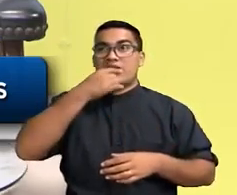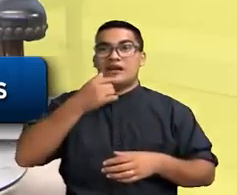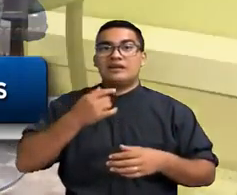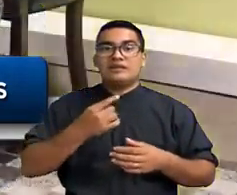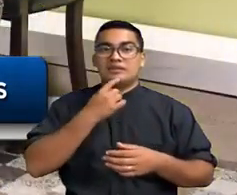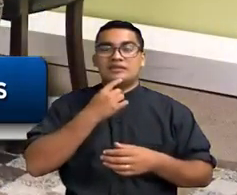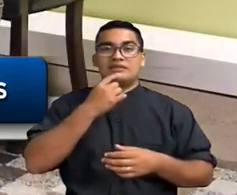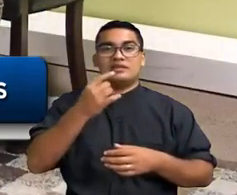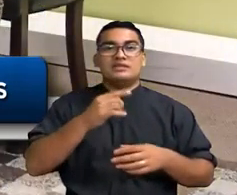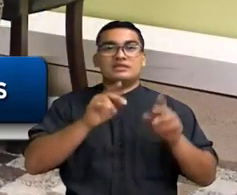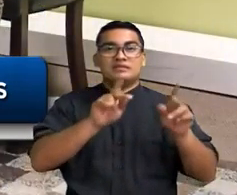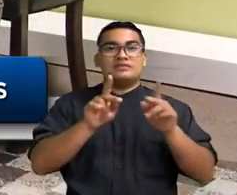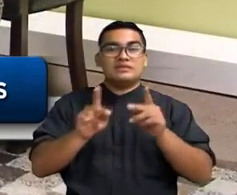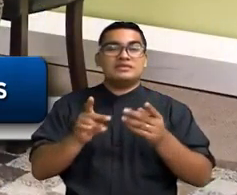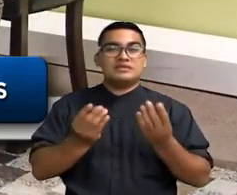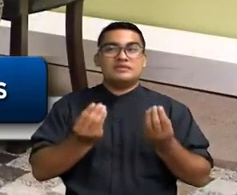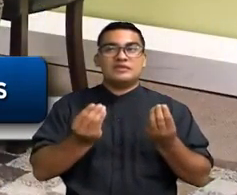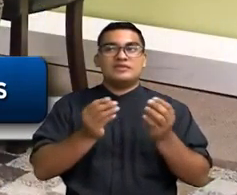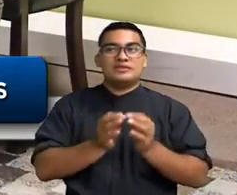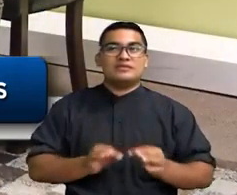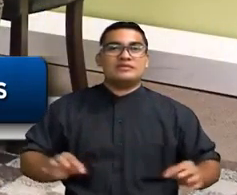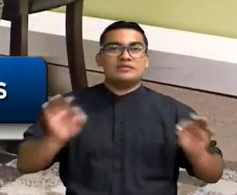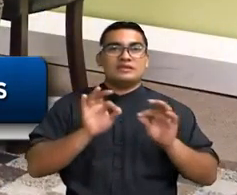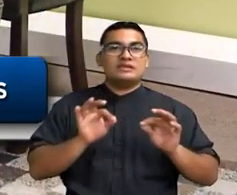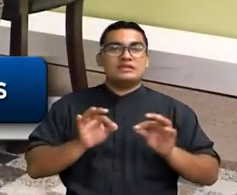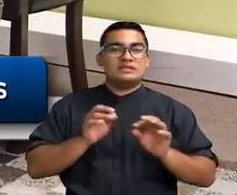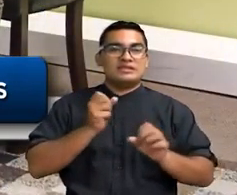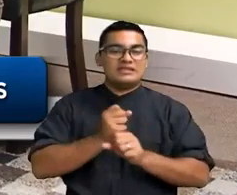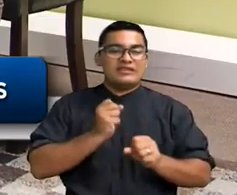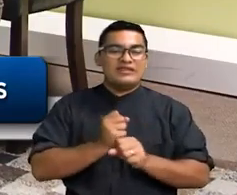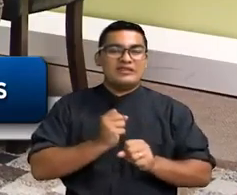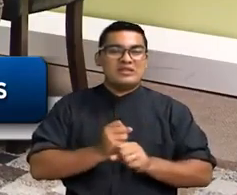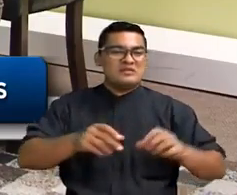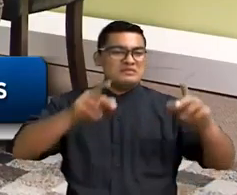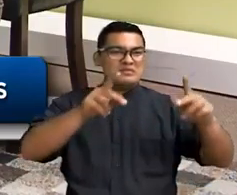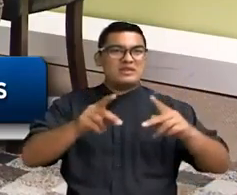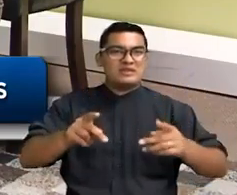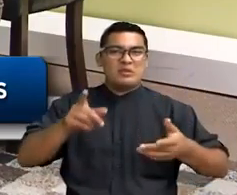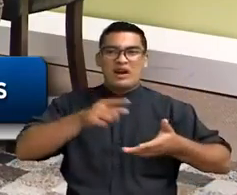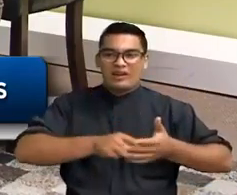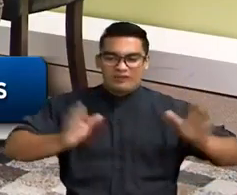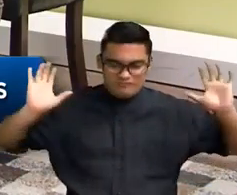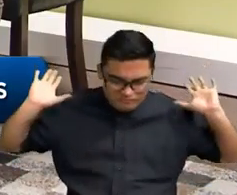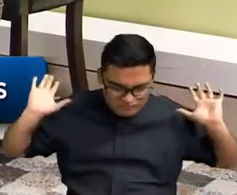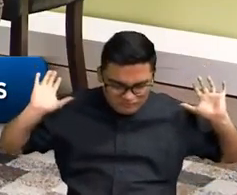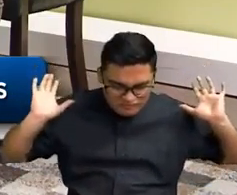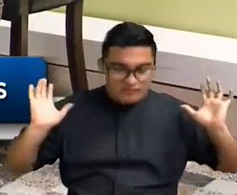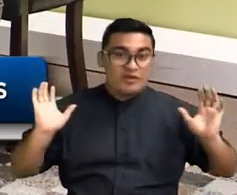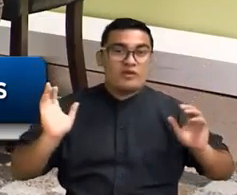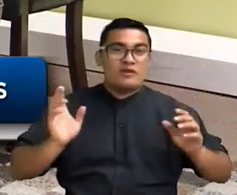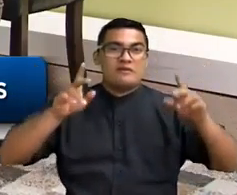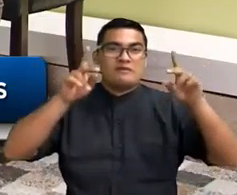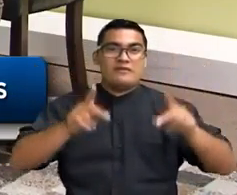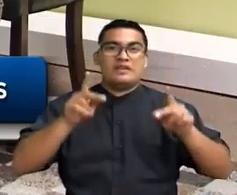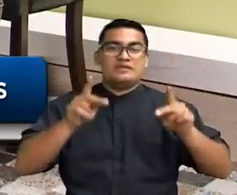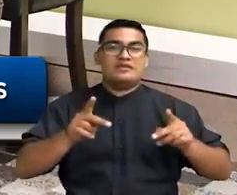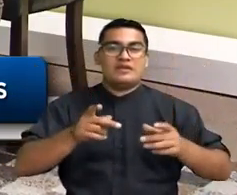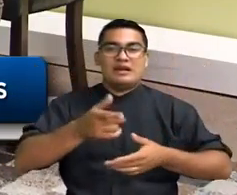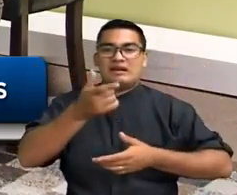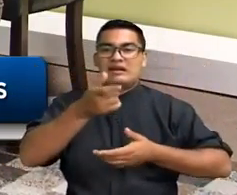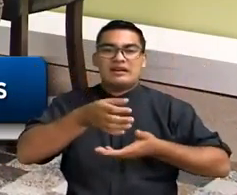también, esto es muy importante, las personas que trabajan con carga, por ejemplo, las personas que trabajan en los ingenios, que